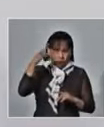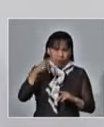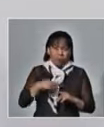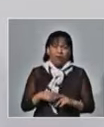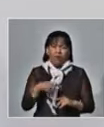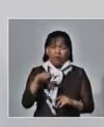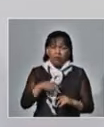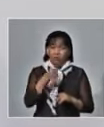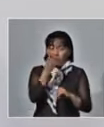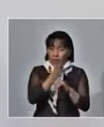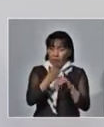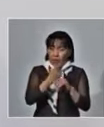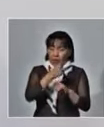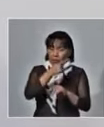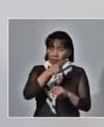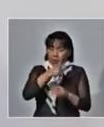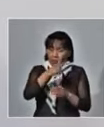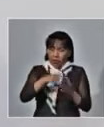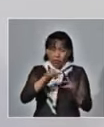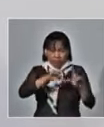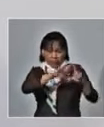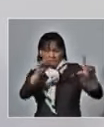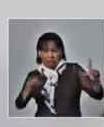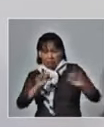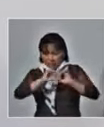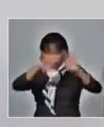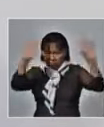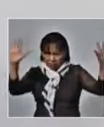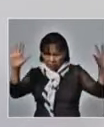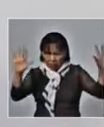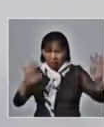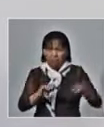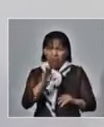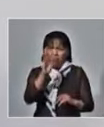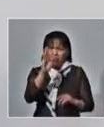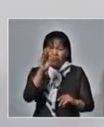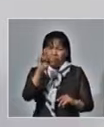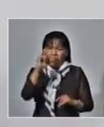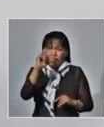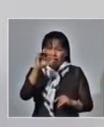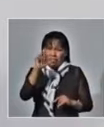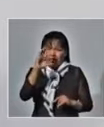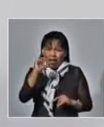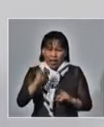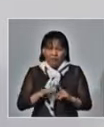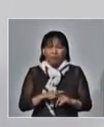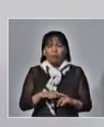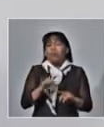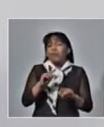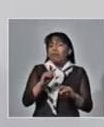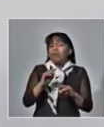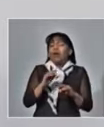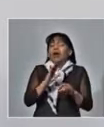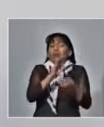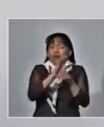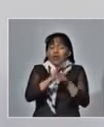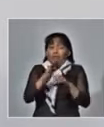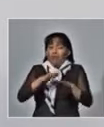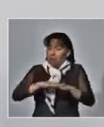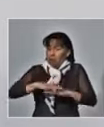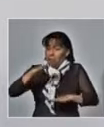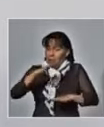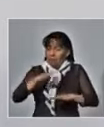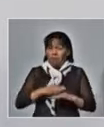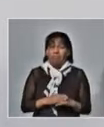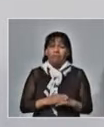primer lugar nacional en transparencia fiscal de acuerdo al IMCO. Un primer lugar nacional que tenemos que defender, pero que tenemos que ir más allá.